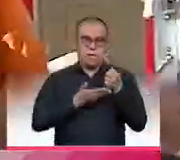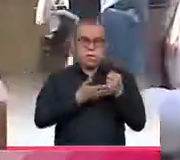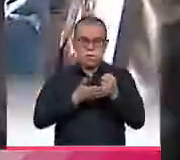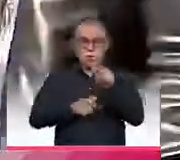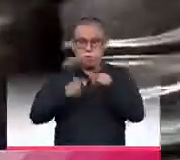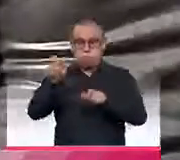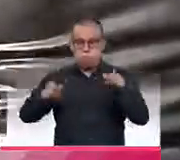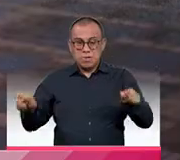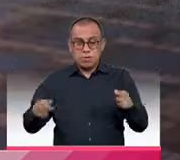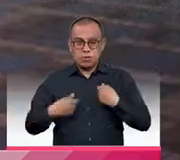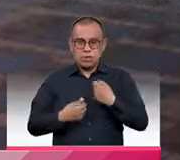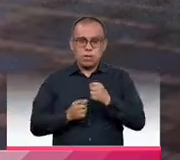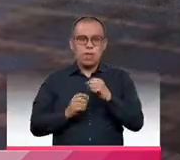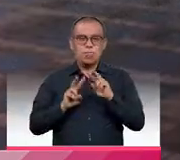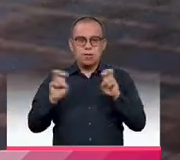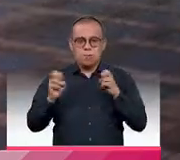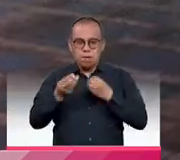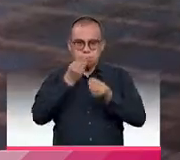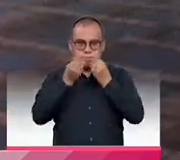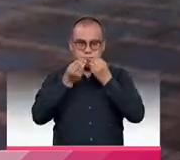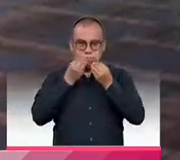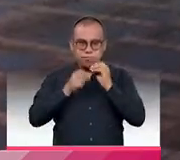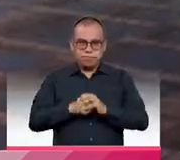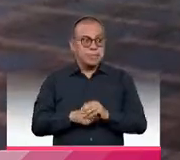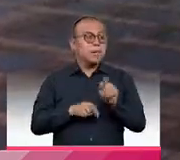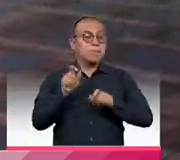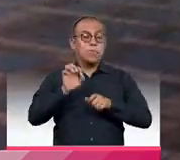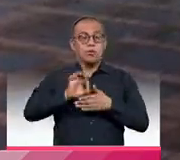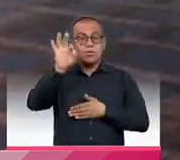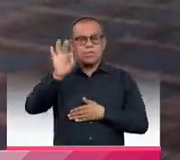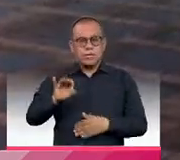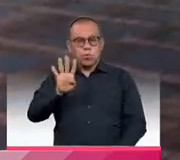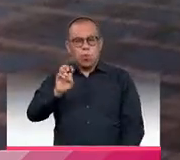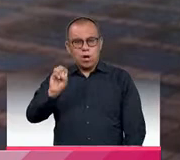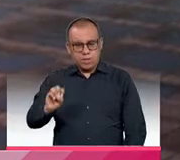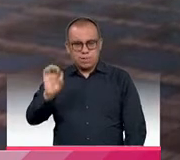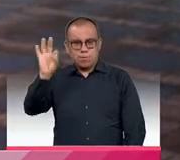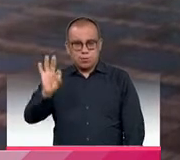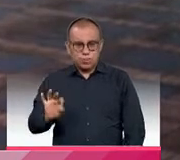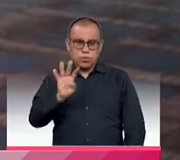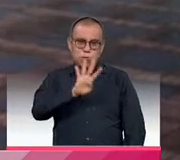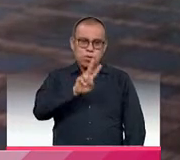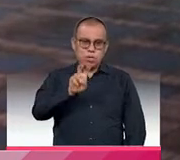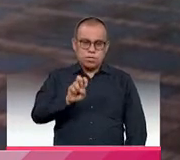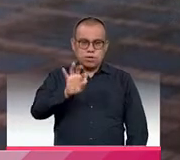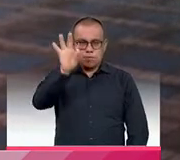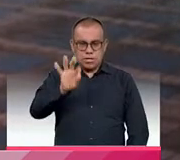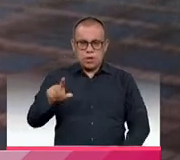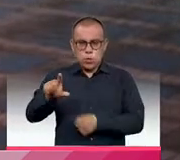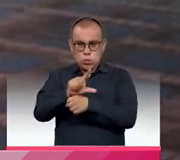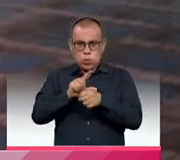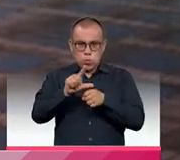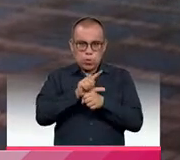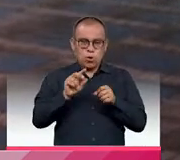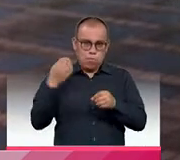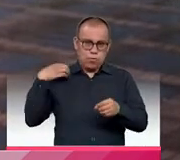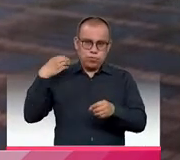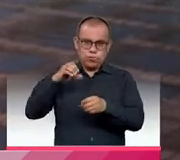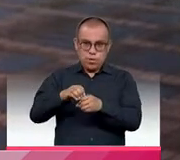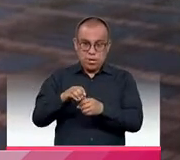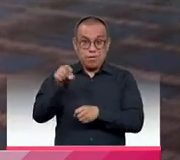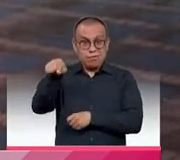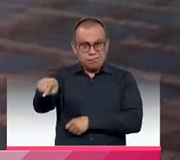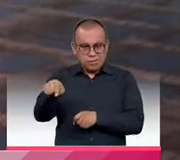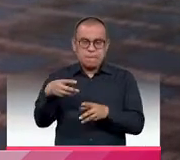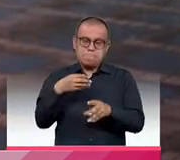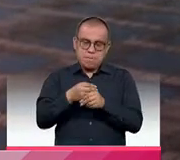En las 8 localidades donde tuvimos aislamiento, tuvimos reducciones entre el 40 y 47% en localidades críticas como Ciudad Bolívar. Aparte